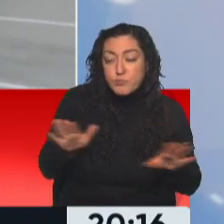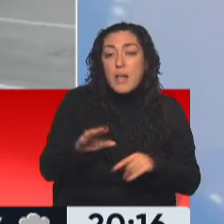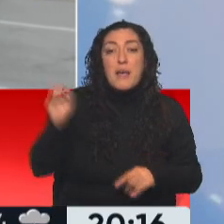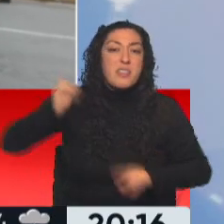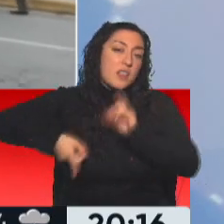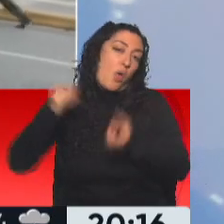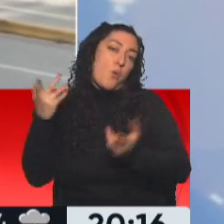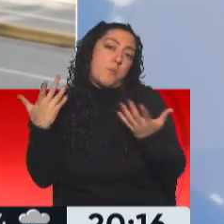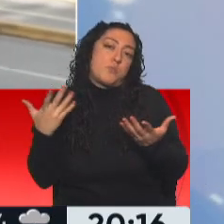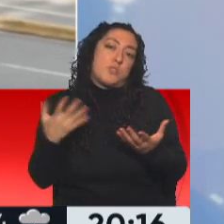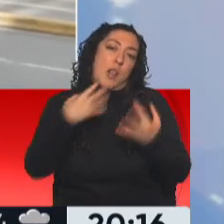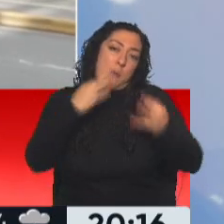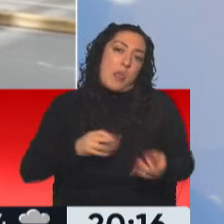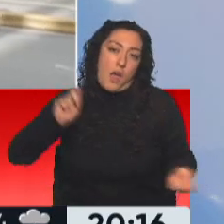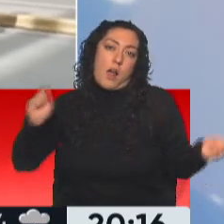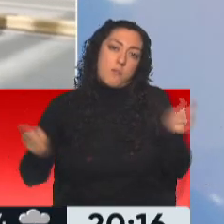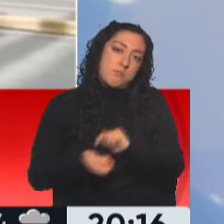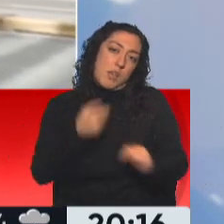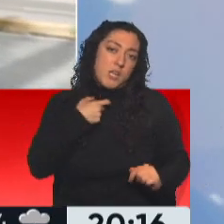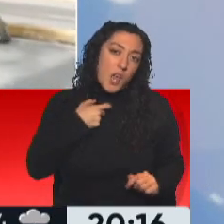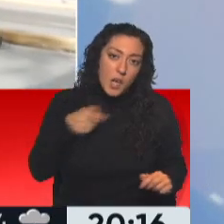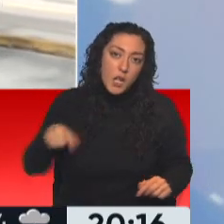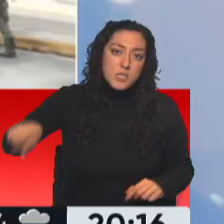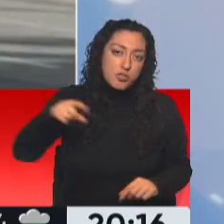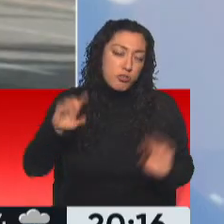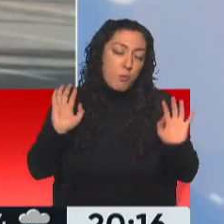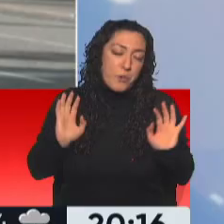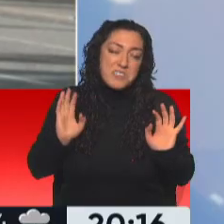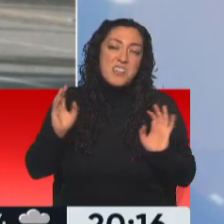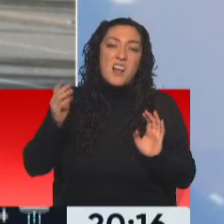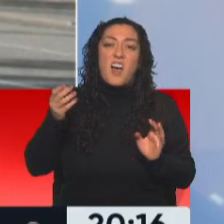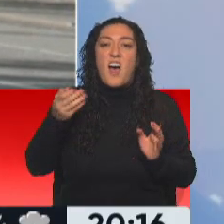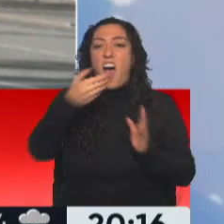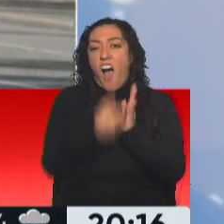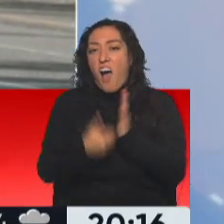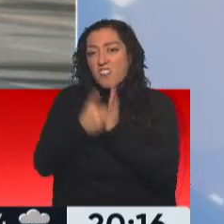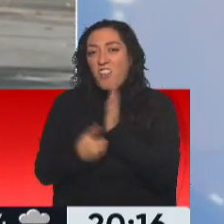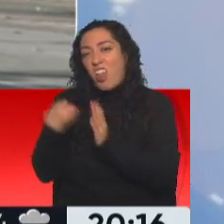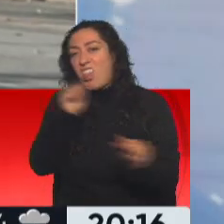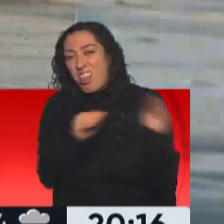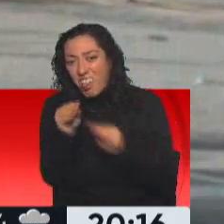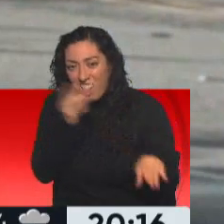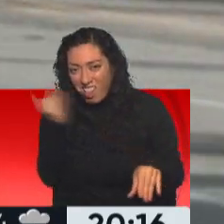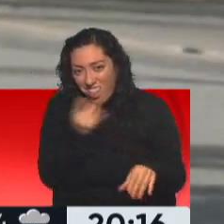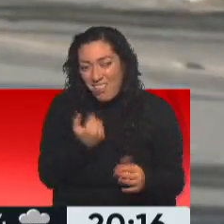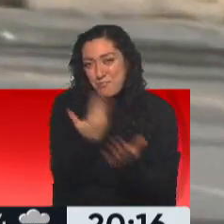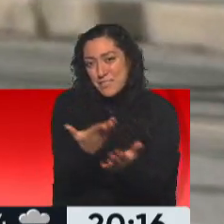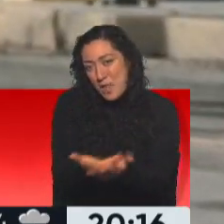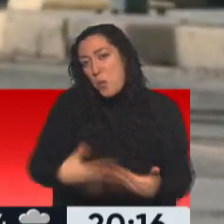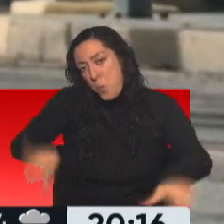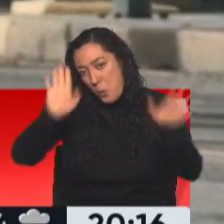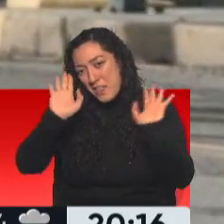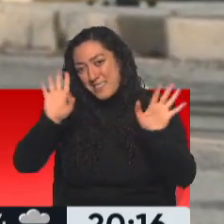querer torcer la realidad, probablemente pueden presentar actas manipuladas, actas que no respondan